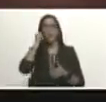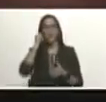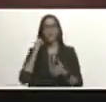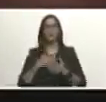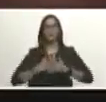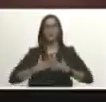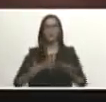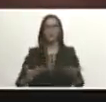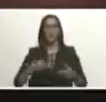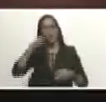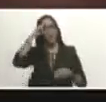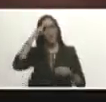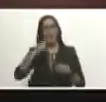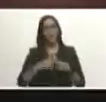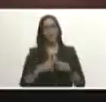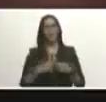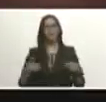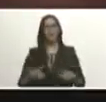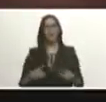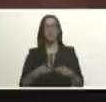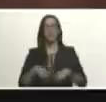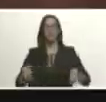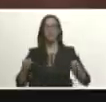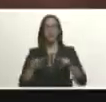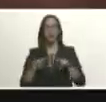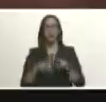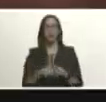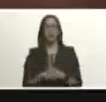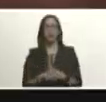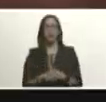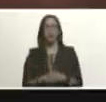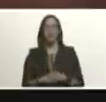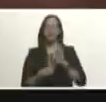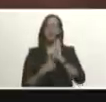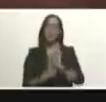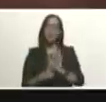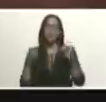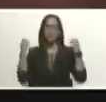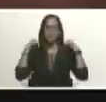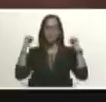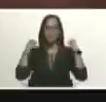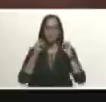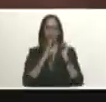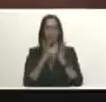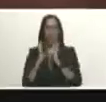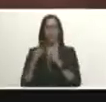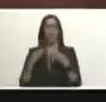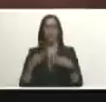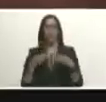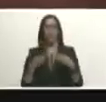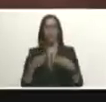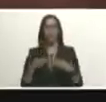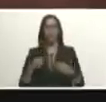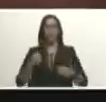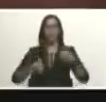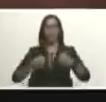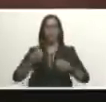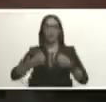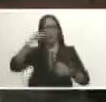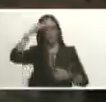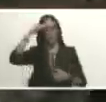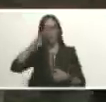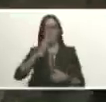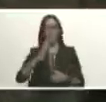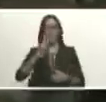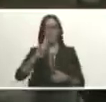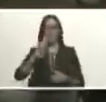tributo al honor, sacrificio y valor. Le presento el simulador de orden público y de vehículo militar Norinco